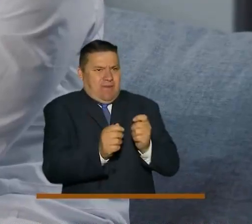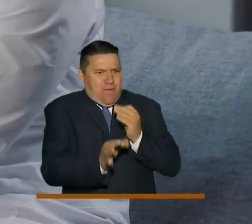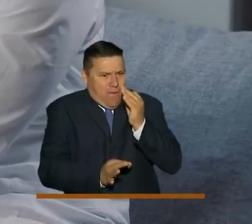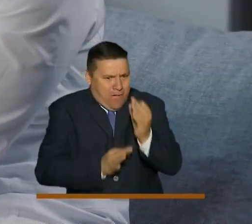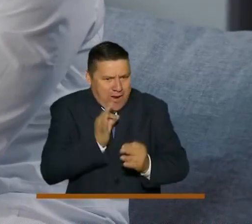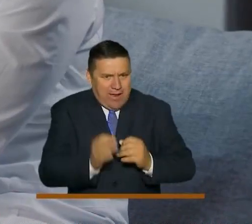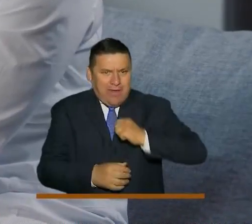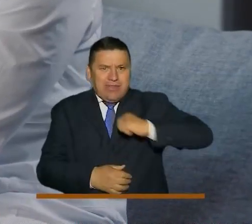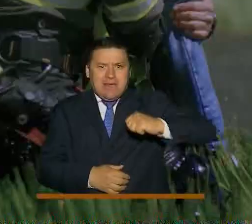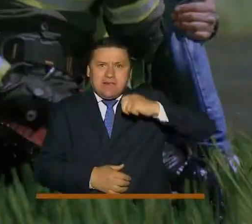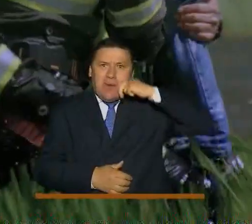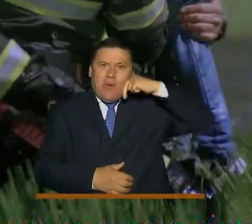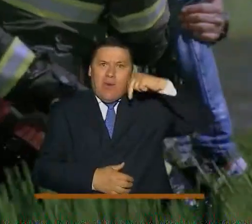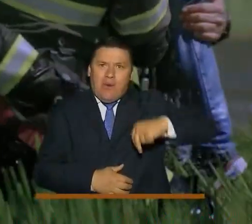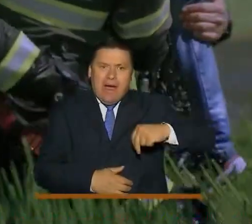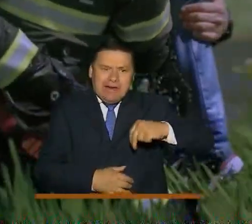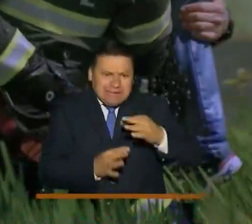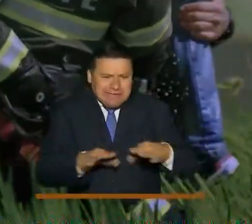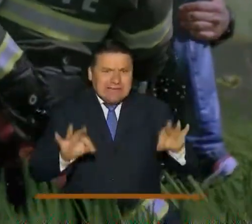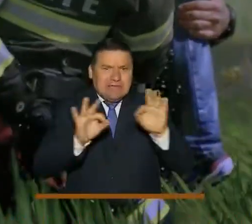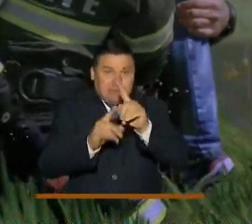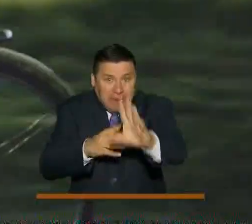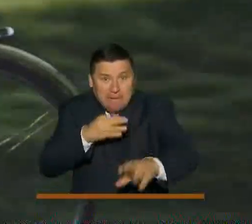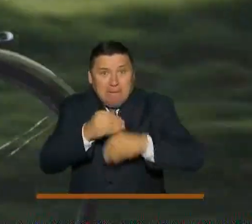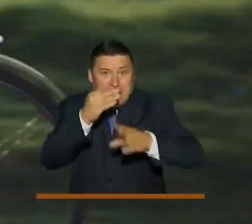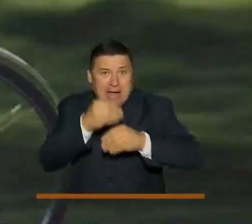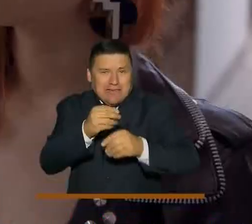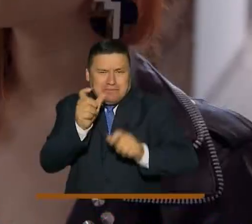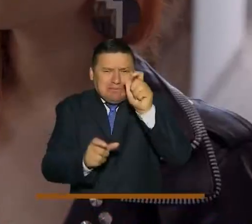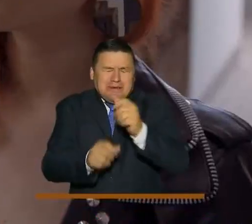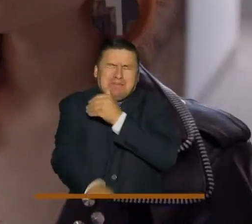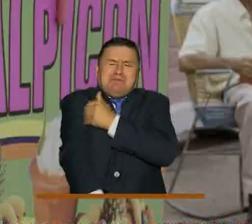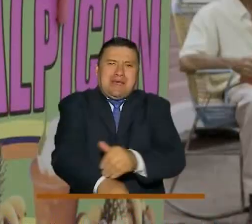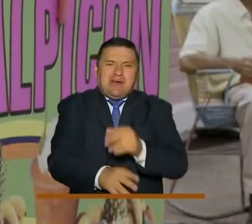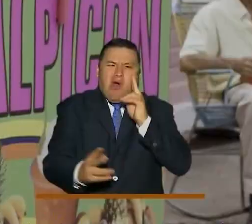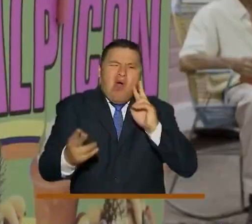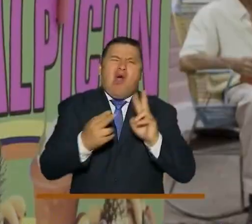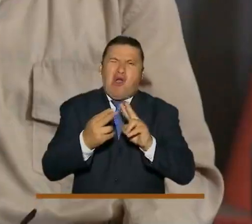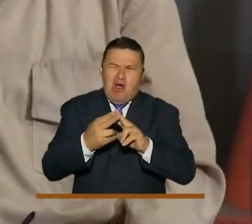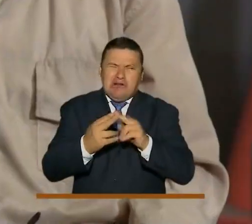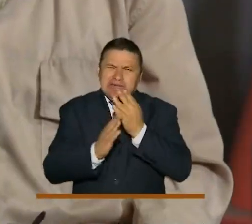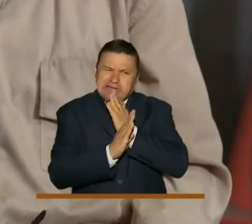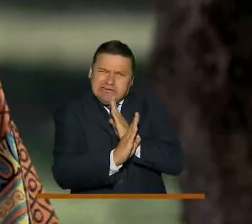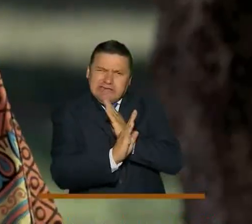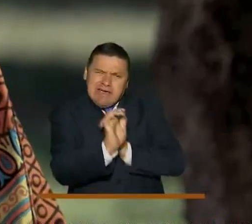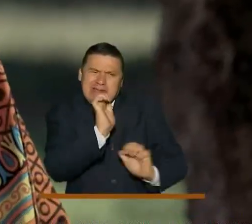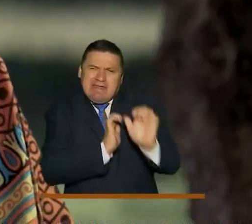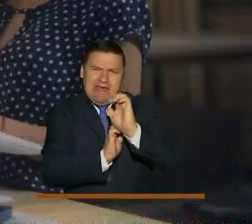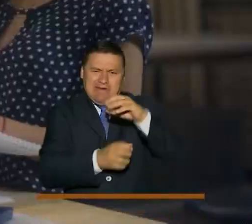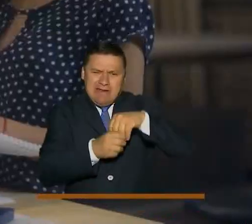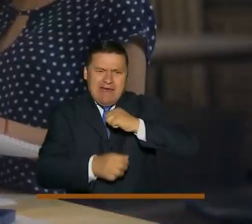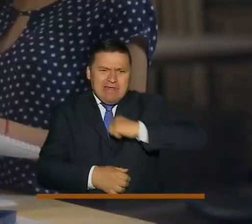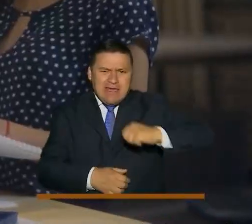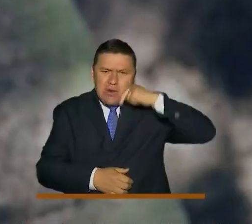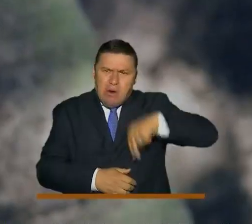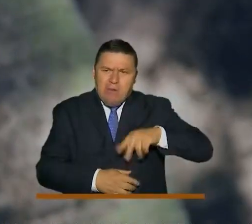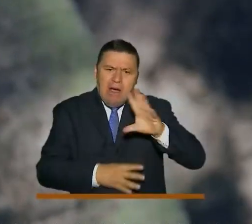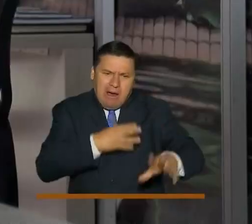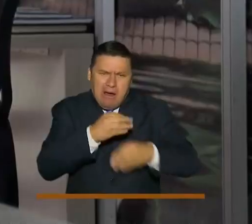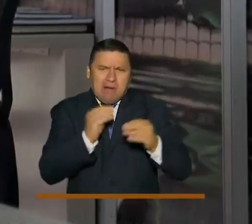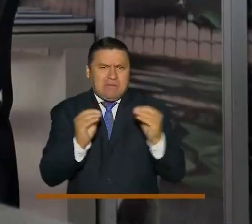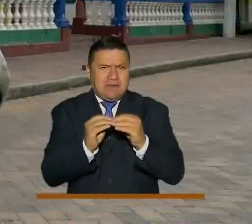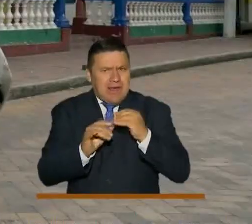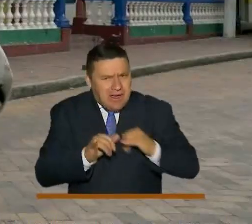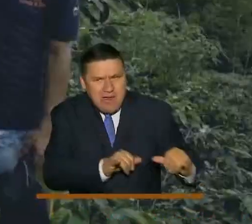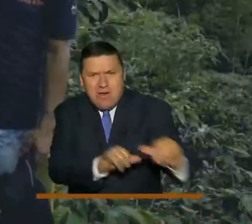por cuidar los derechos humanos. Súmate a los millones de colombianos que conocen, protegen y defienden los derechos